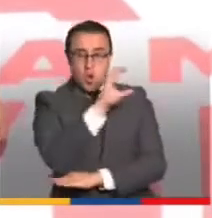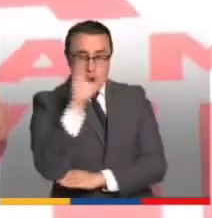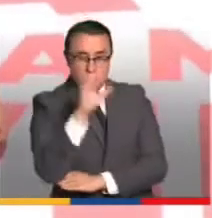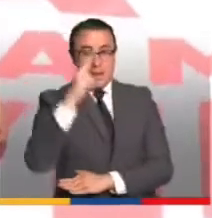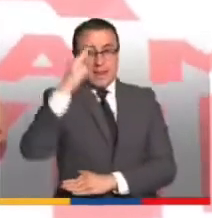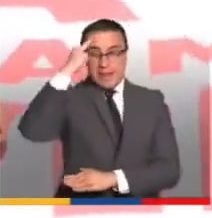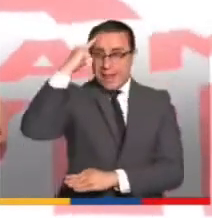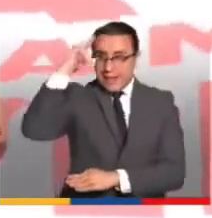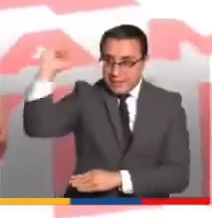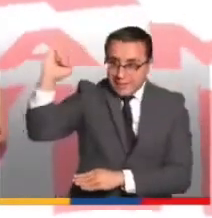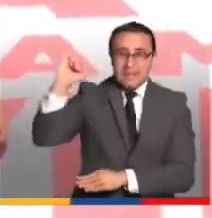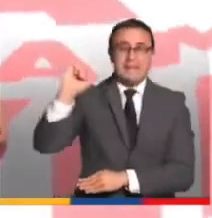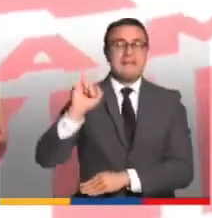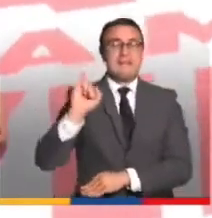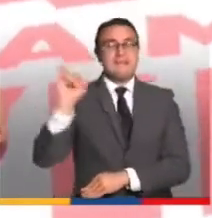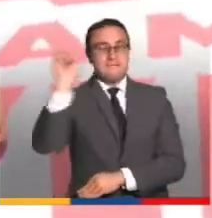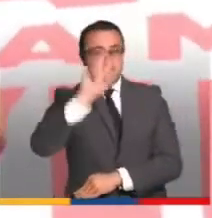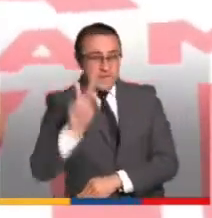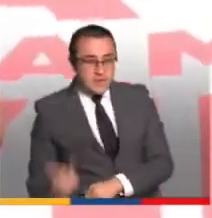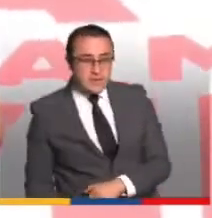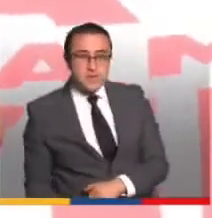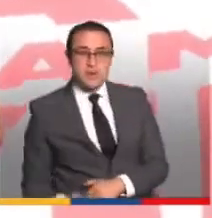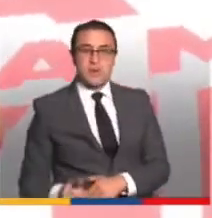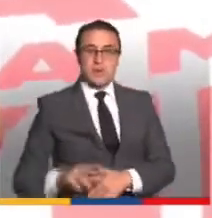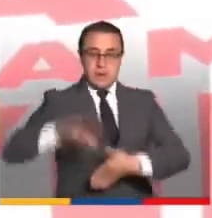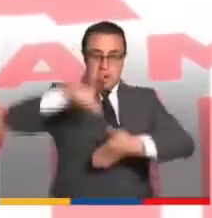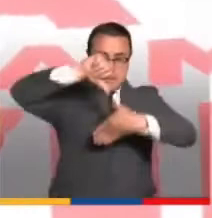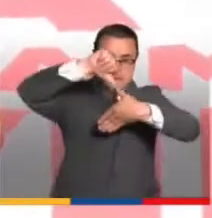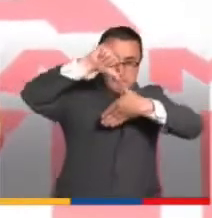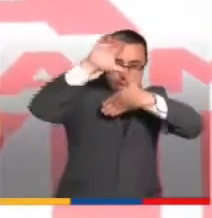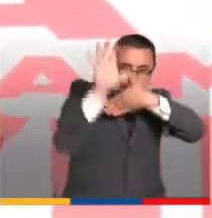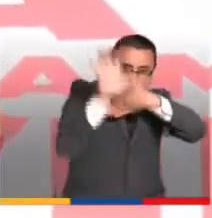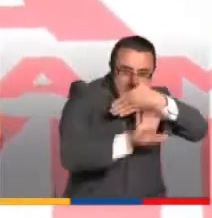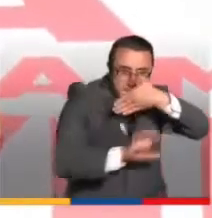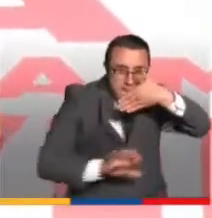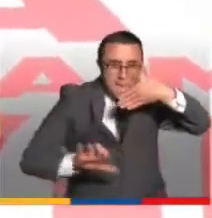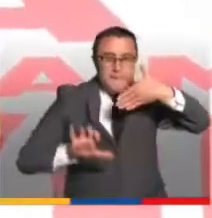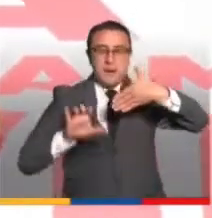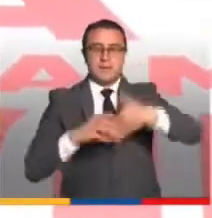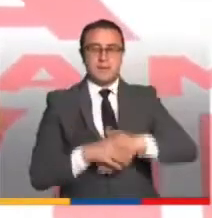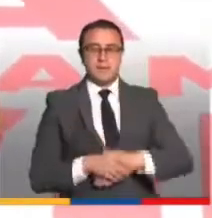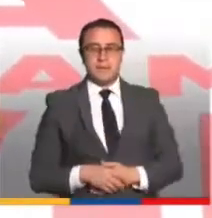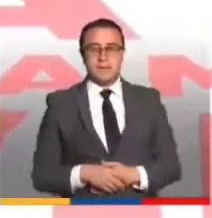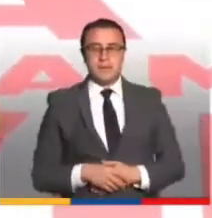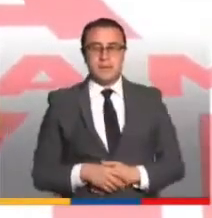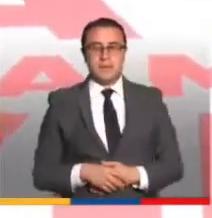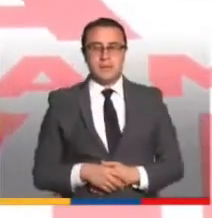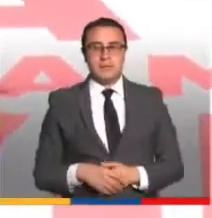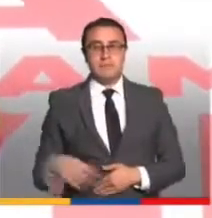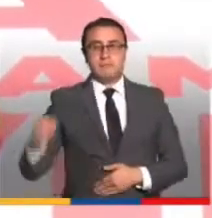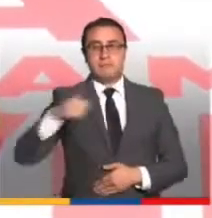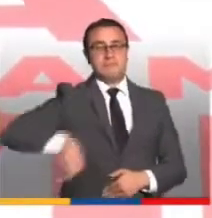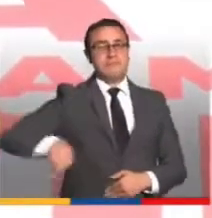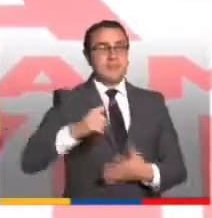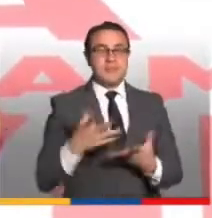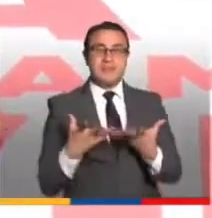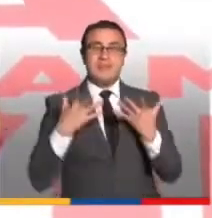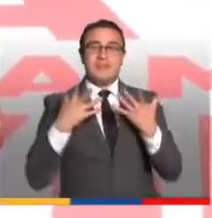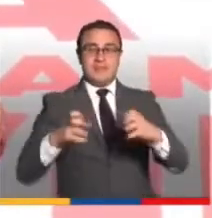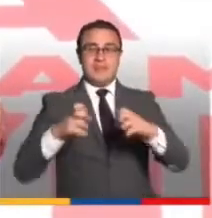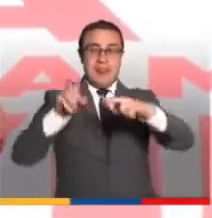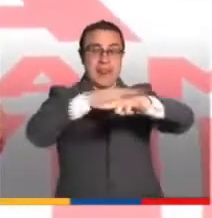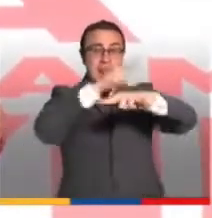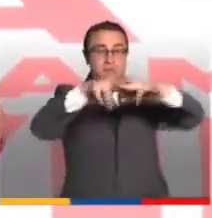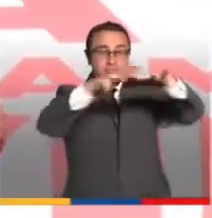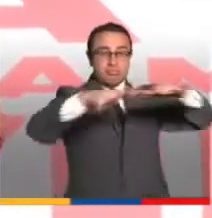haitianas, venezolanas, suramericanas, tratando de romper ese muro de la